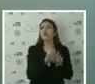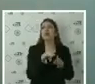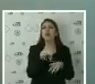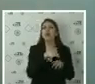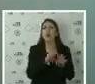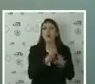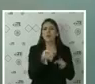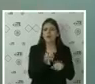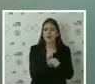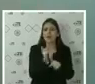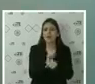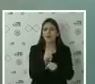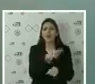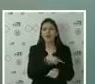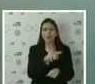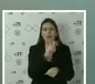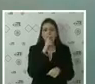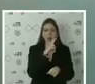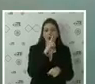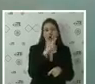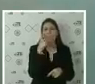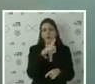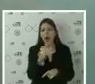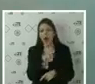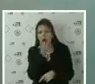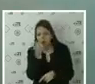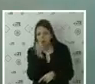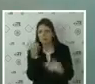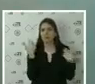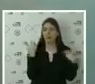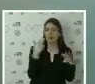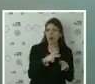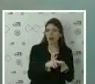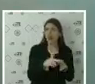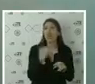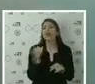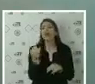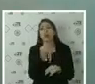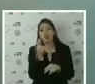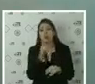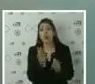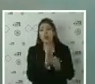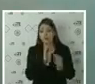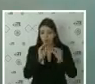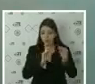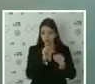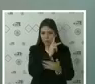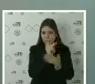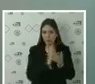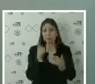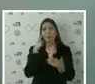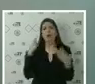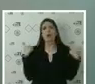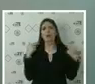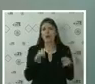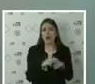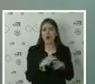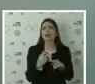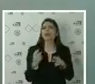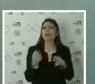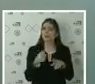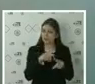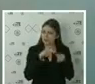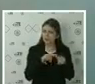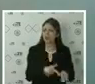por parte de los alumnos. Y también que haya un sistema educativo en el cual los maestros puedan continuar capacitándose, ¿no? Que no, justamente